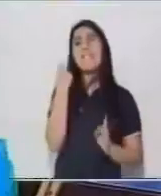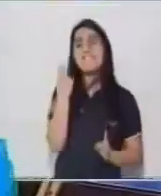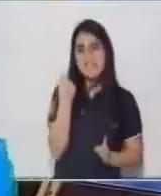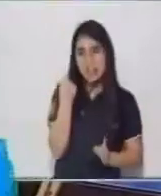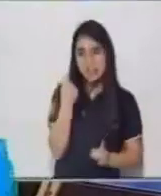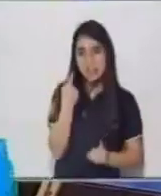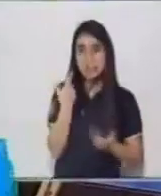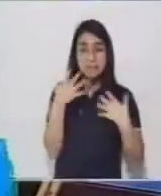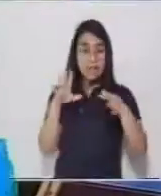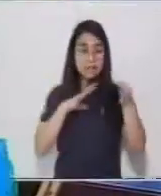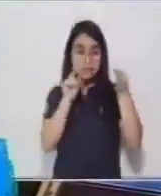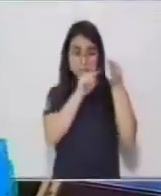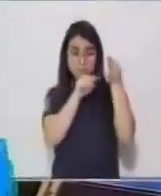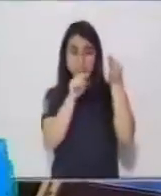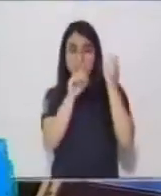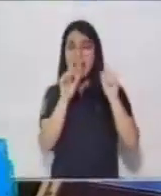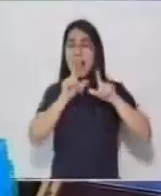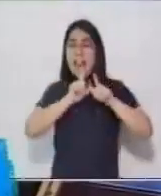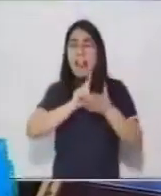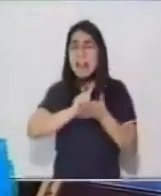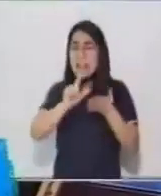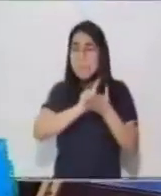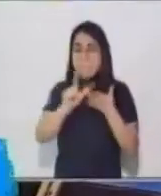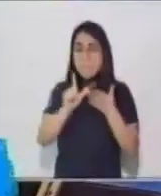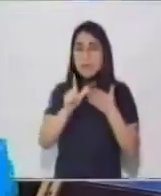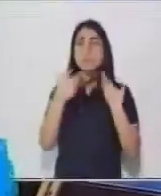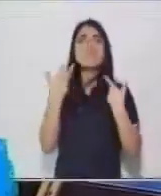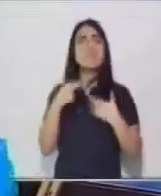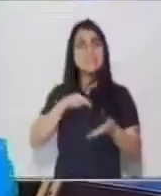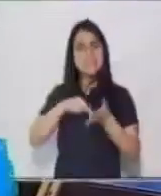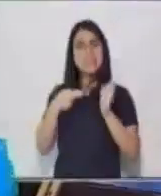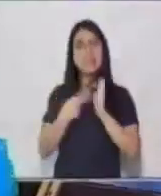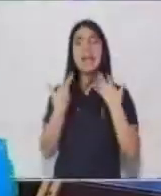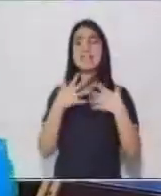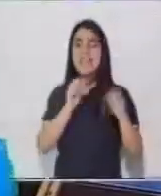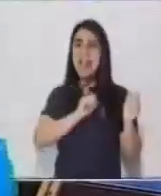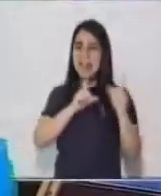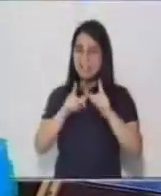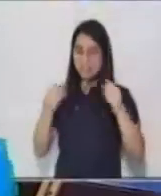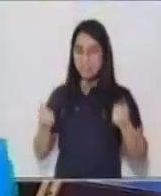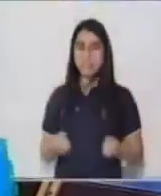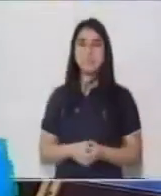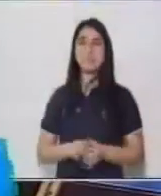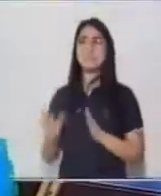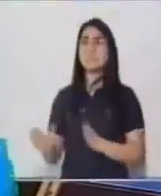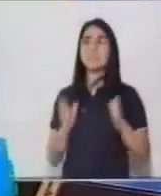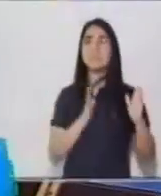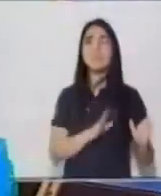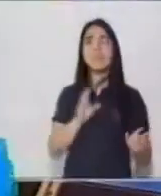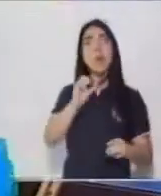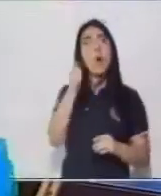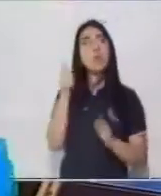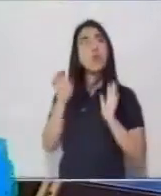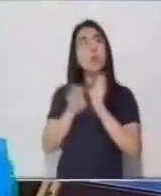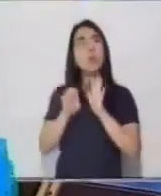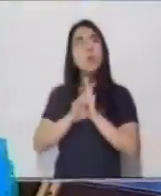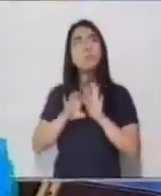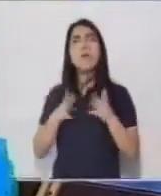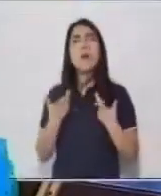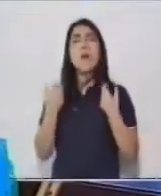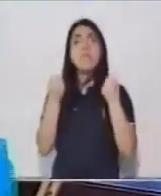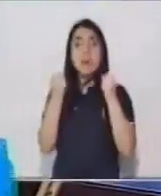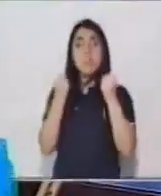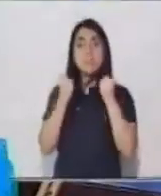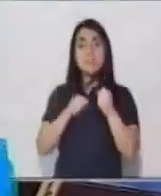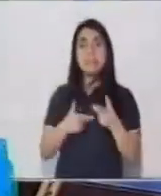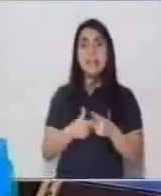vamos a agregar la leche de vaca, la leche condensada, la leche evaporada, si quieres un poco de azúcar, canela, y vamos a cocer las